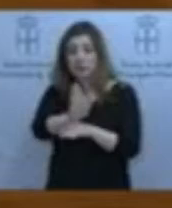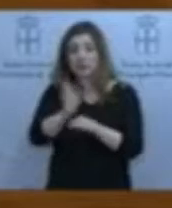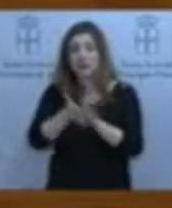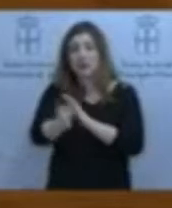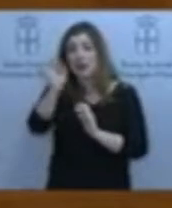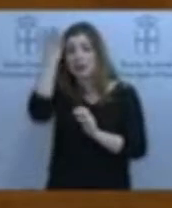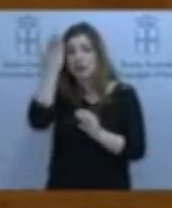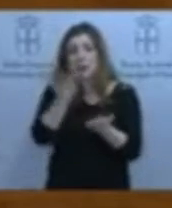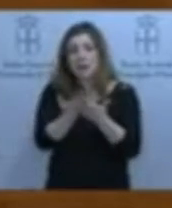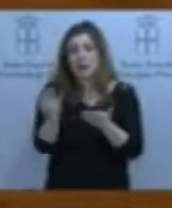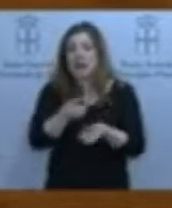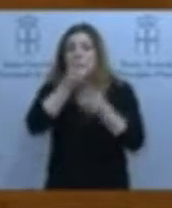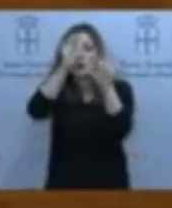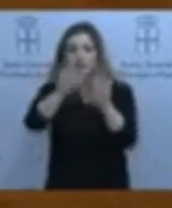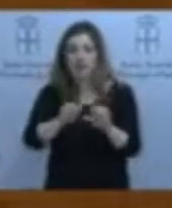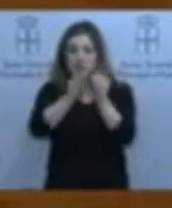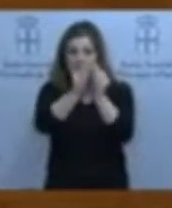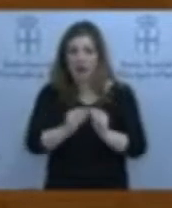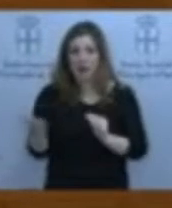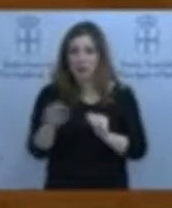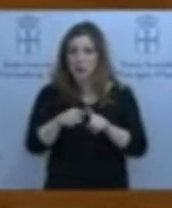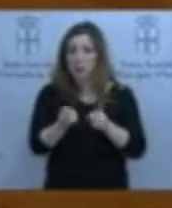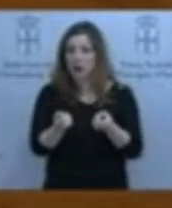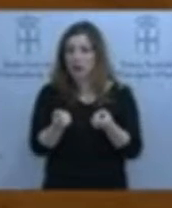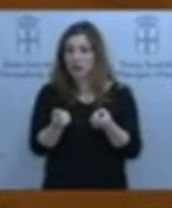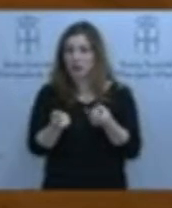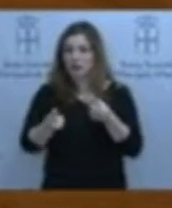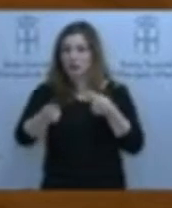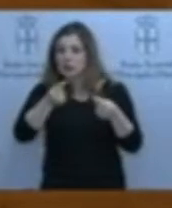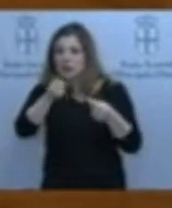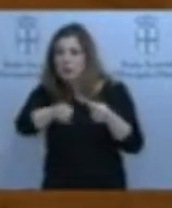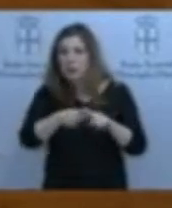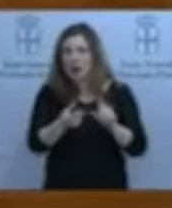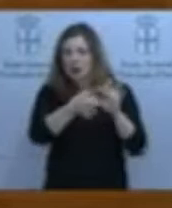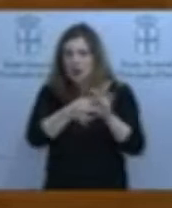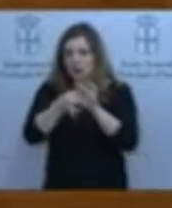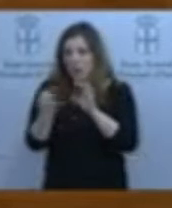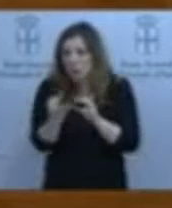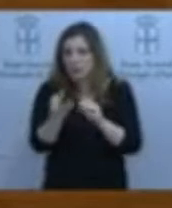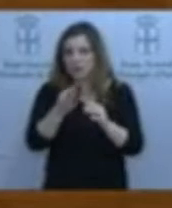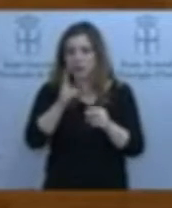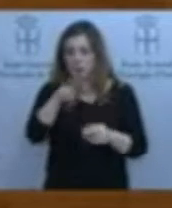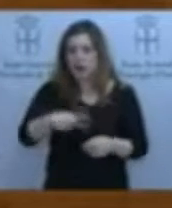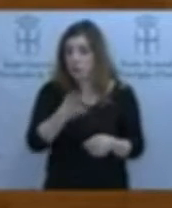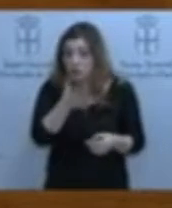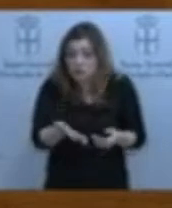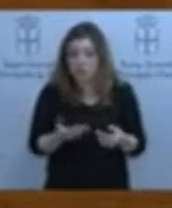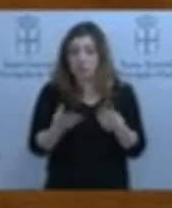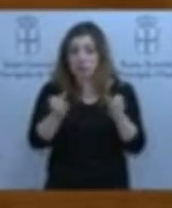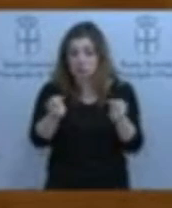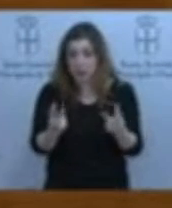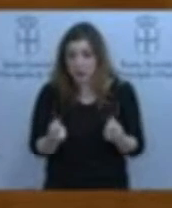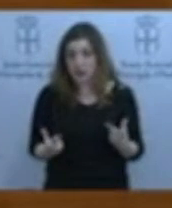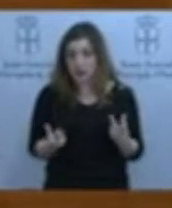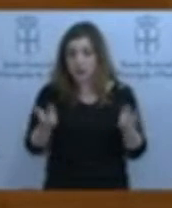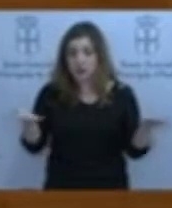que se haga un informe, donde se dice que se hagan unos detalles, que se hagan unas relaciones, eso no nos vale para nada porque no va a ningún lado. Es un juego en el